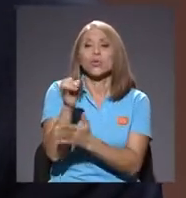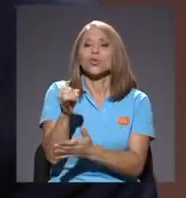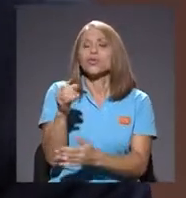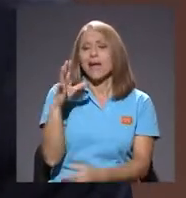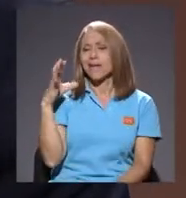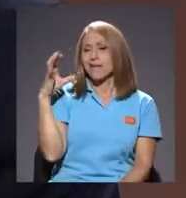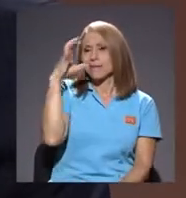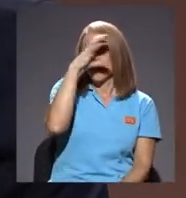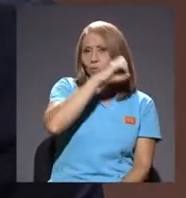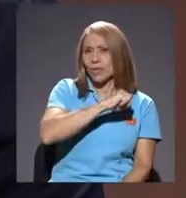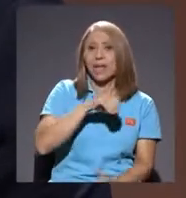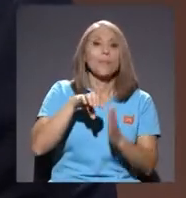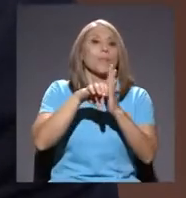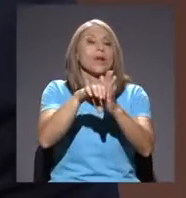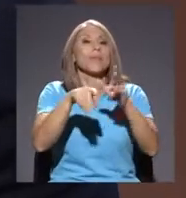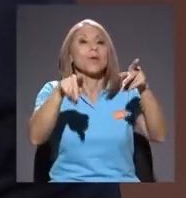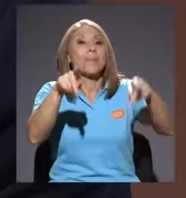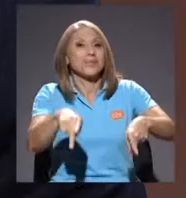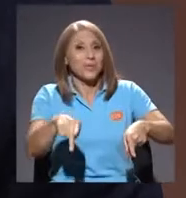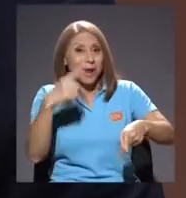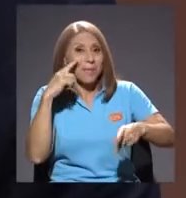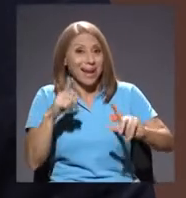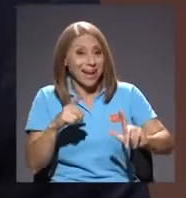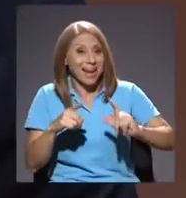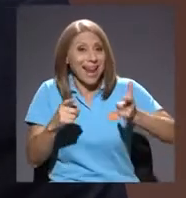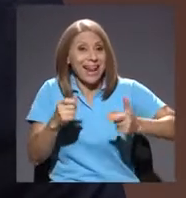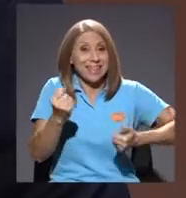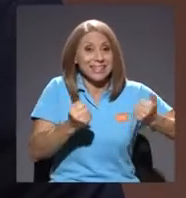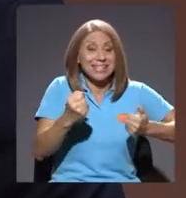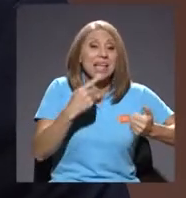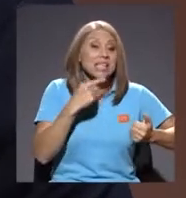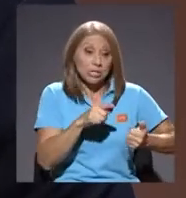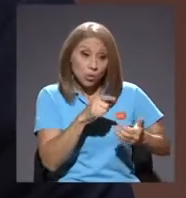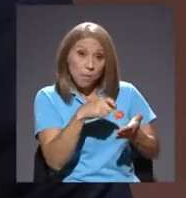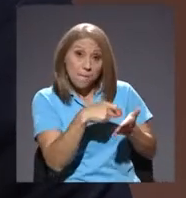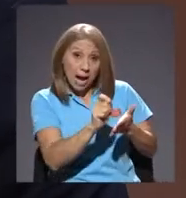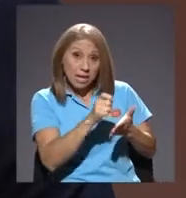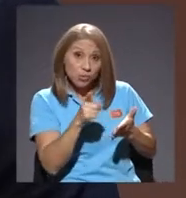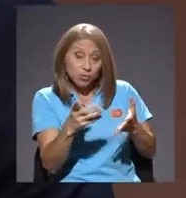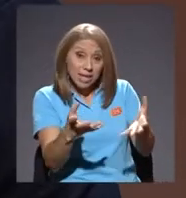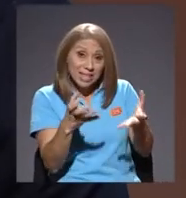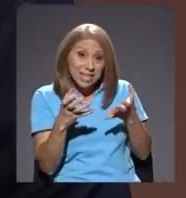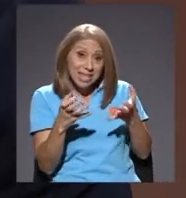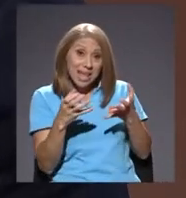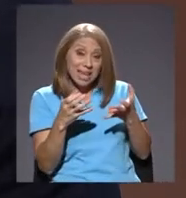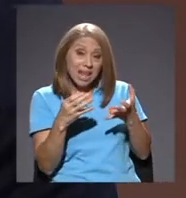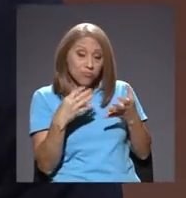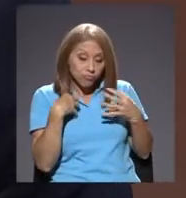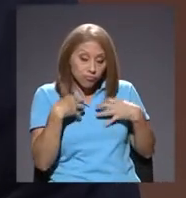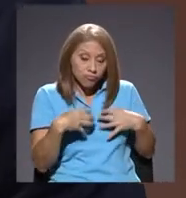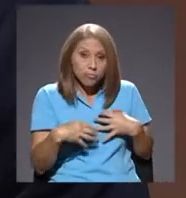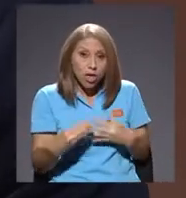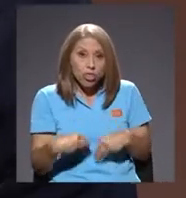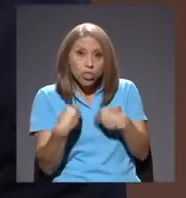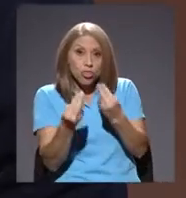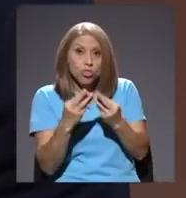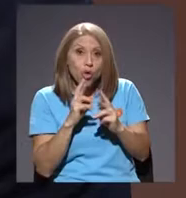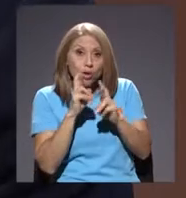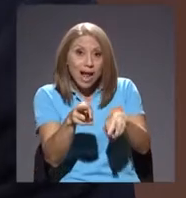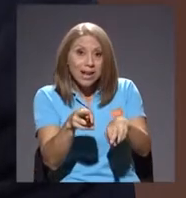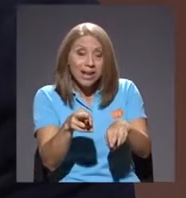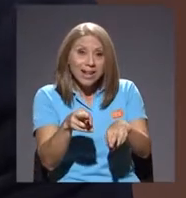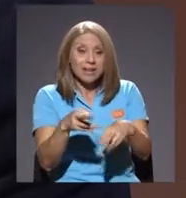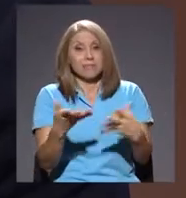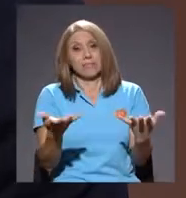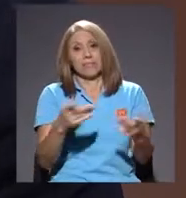en mar que si quiere donar órganos en la licencia el 90 por ciento dicen no marca nada entonces no ganaría órganos entonces puso la